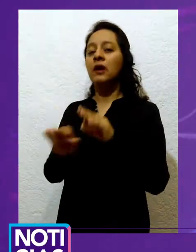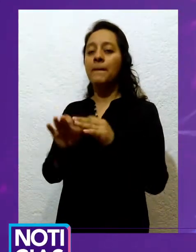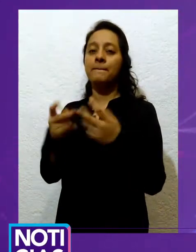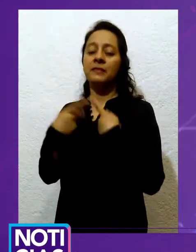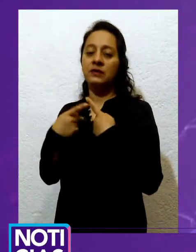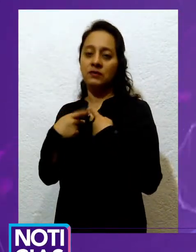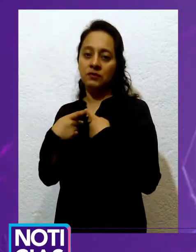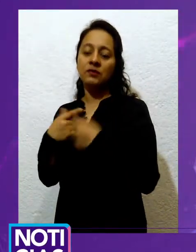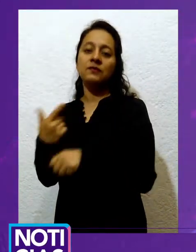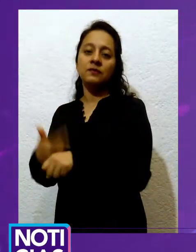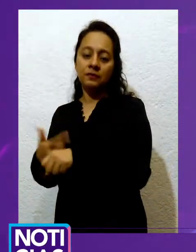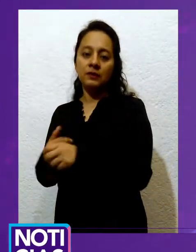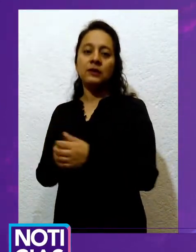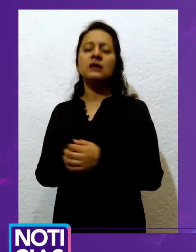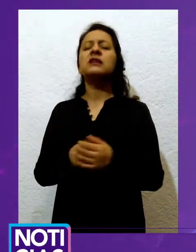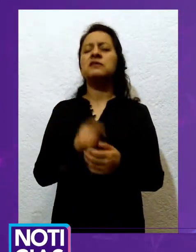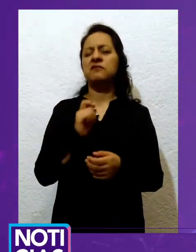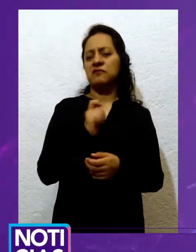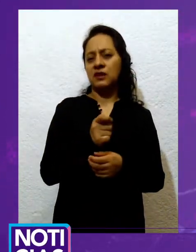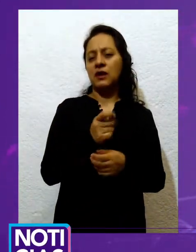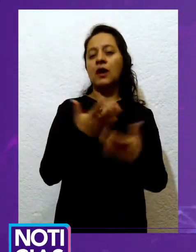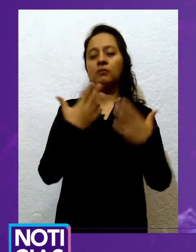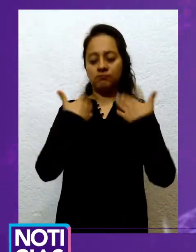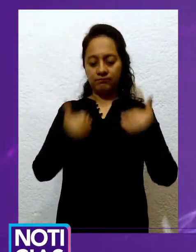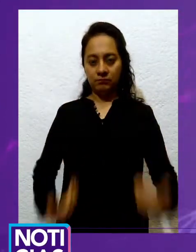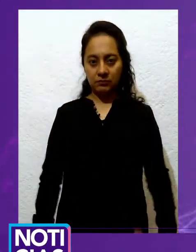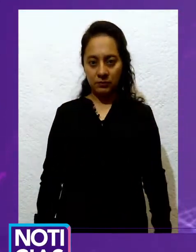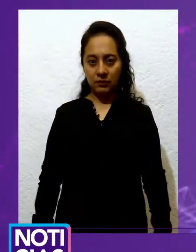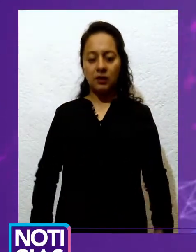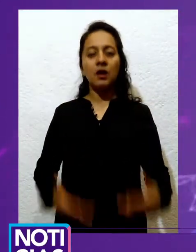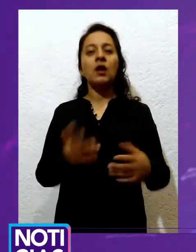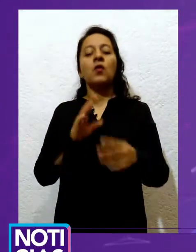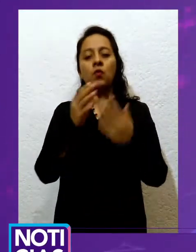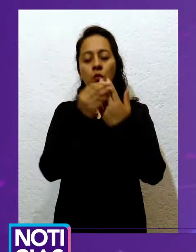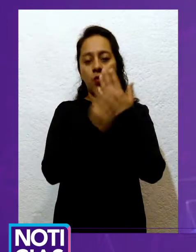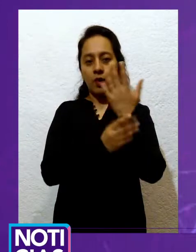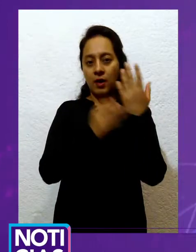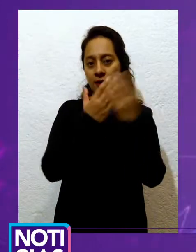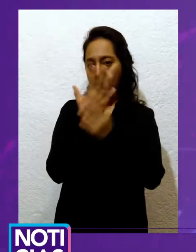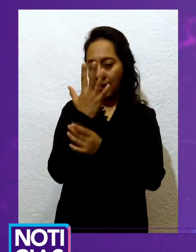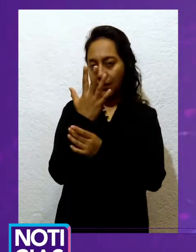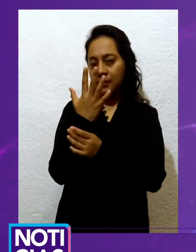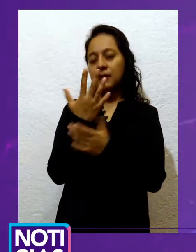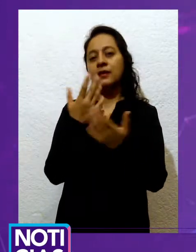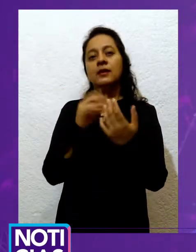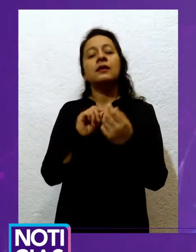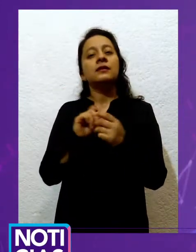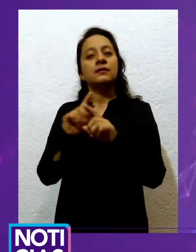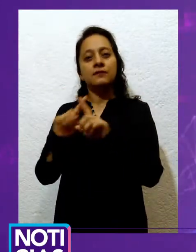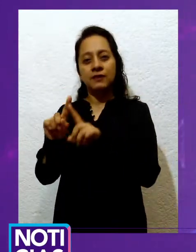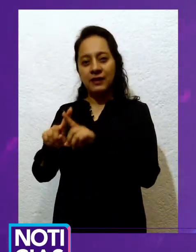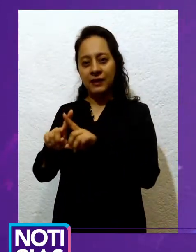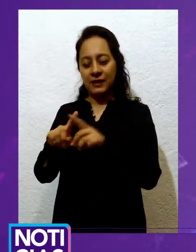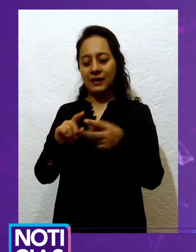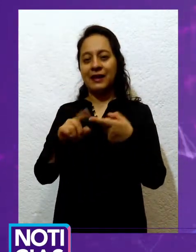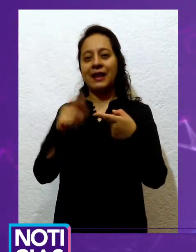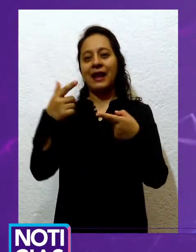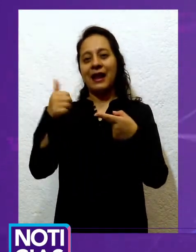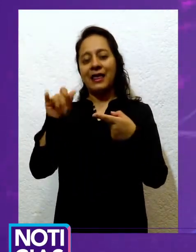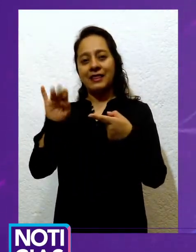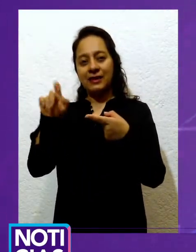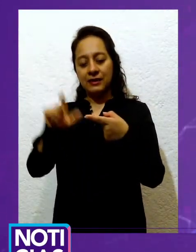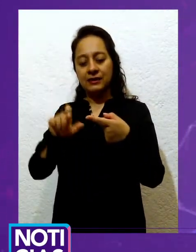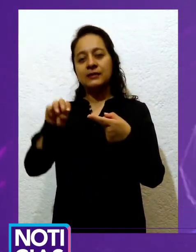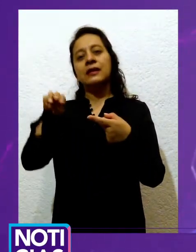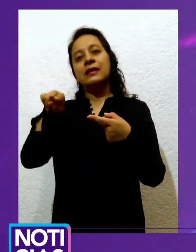que el contenido de la carga consta de batas quirúrgicas guantes para la exploración guantes de látex guantes de nitrilo o poli butt a